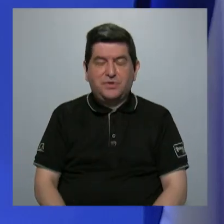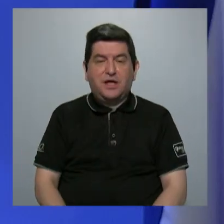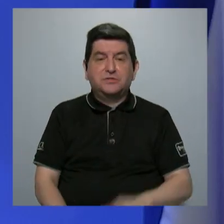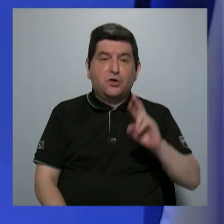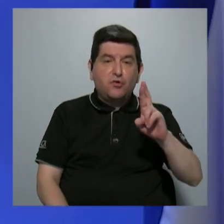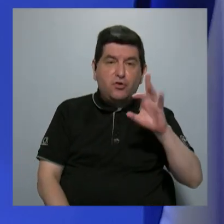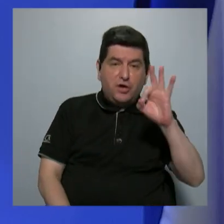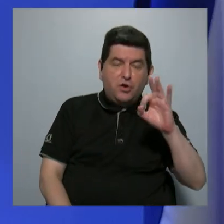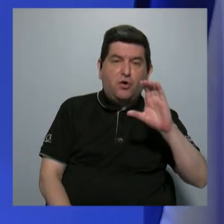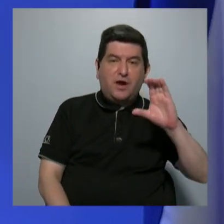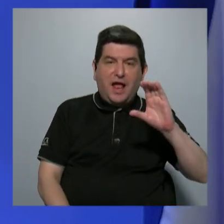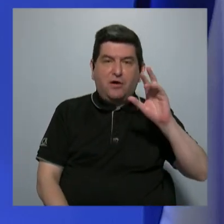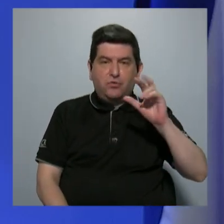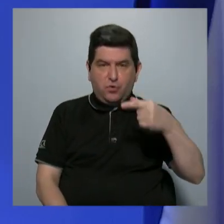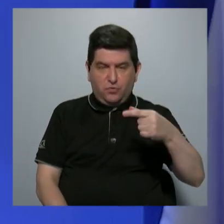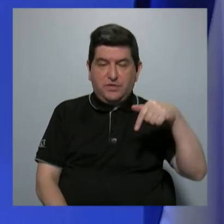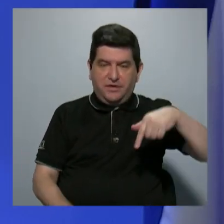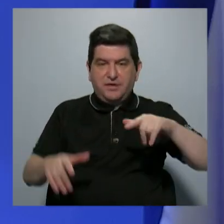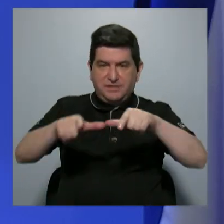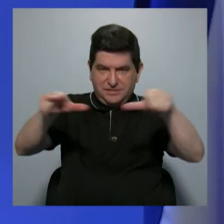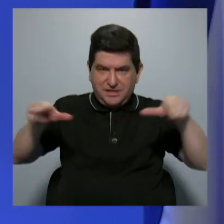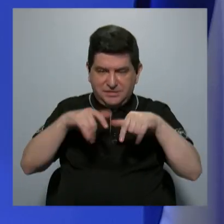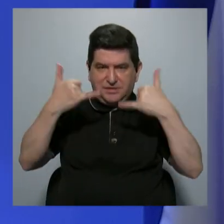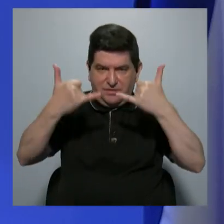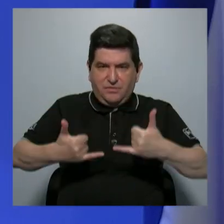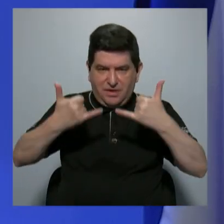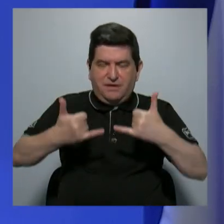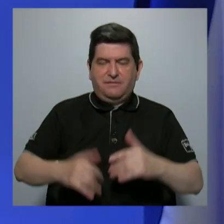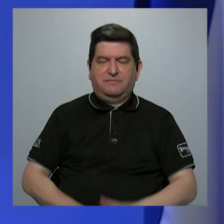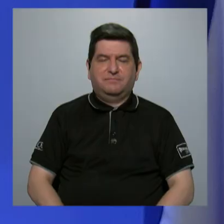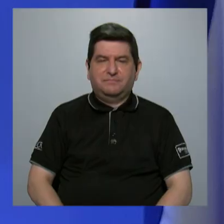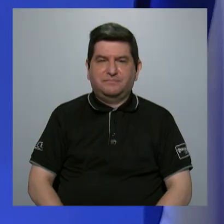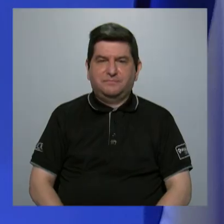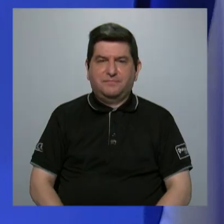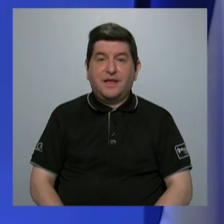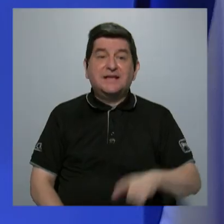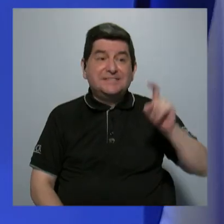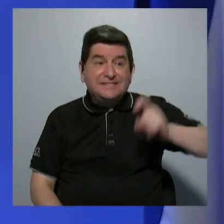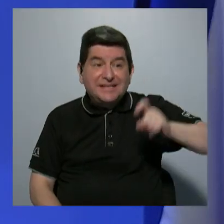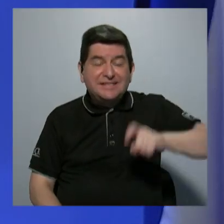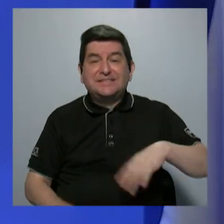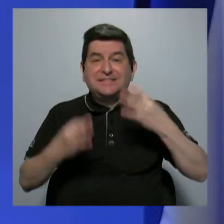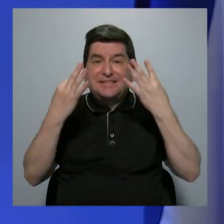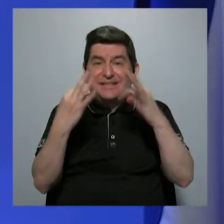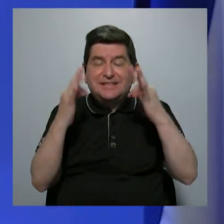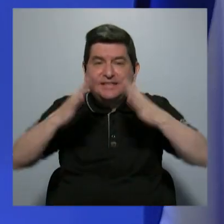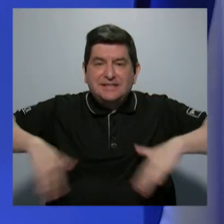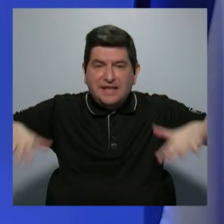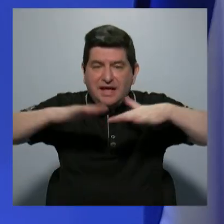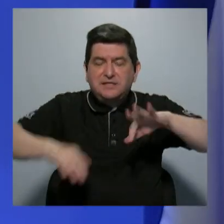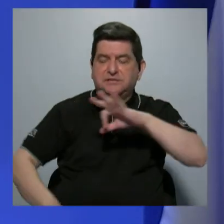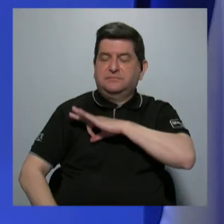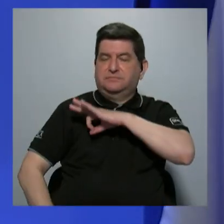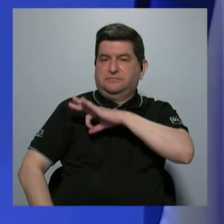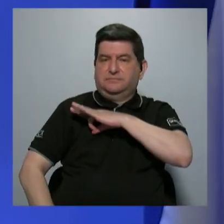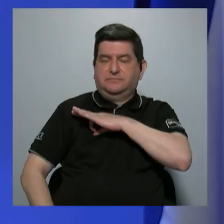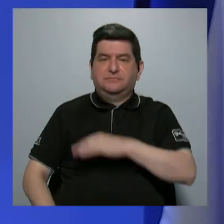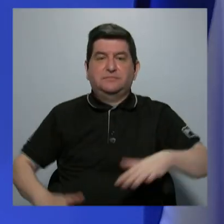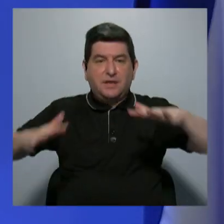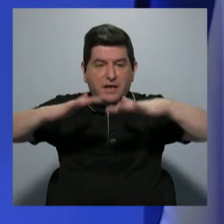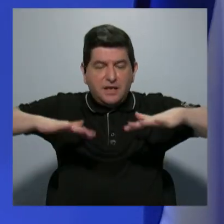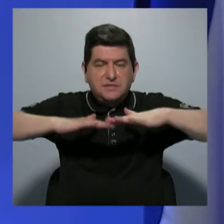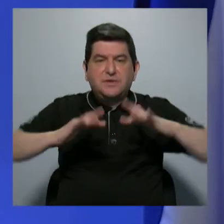Facio y Claudio Gutiérrez, este campus en el que estamos hoy. Es necesario procurar espacios de bienestar, espacios